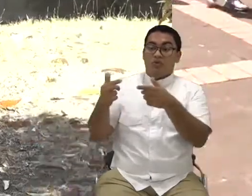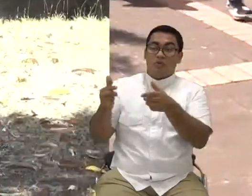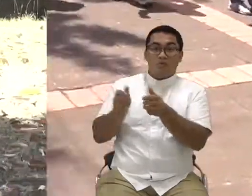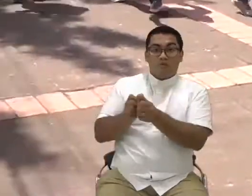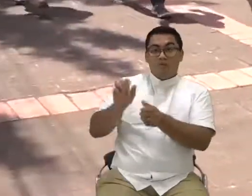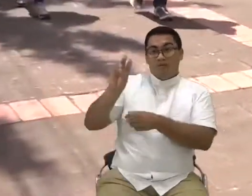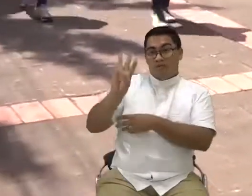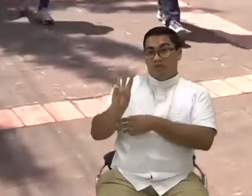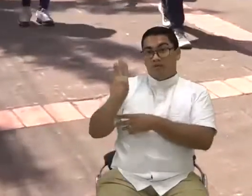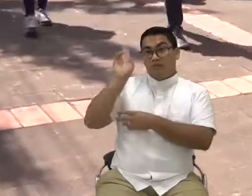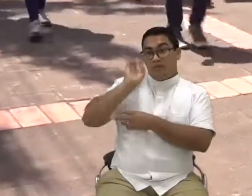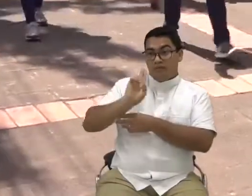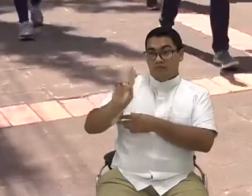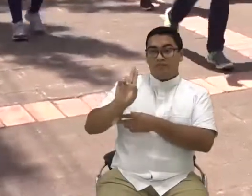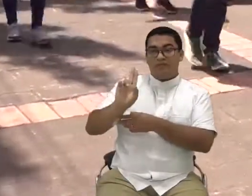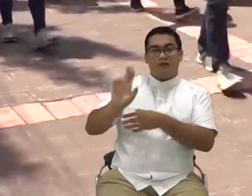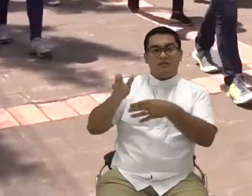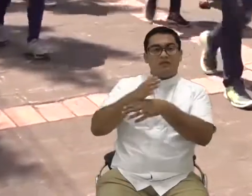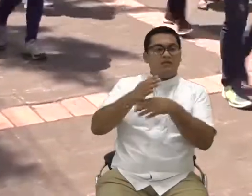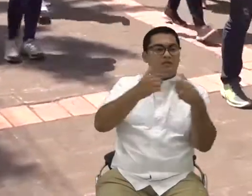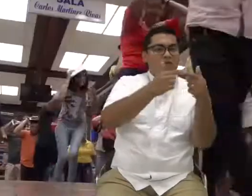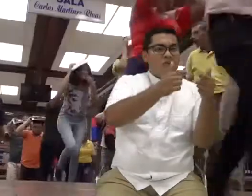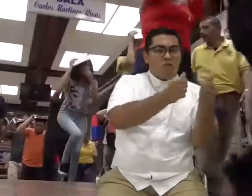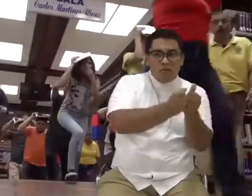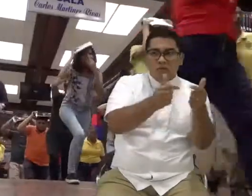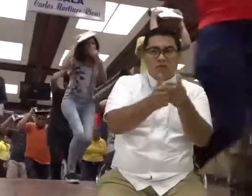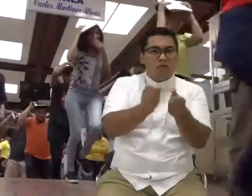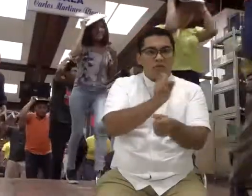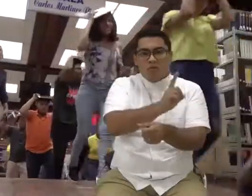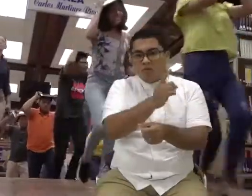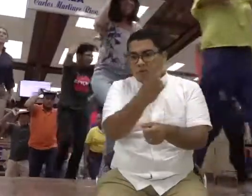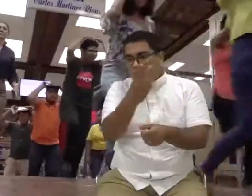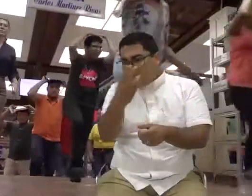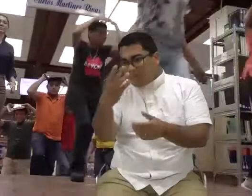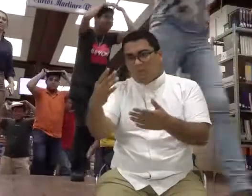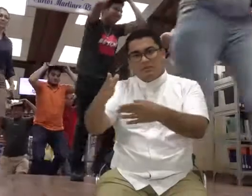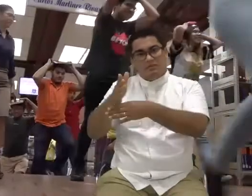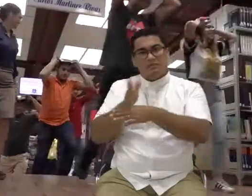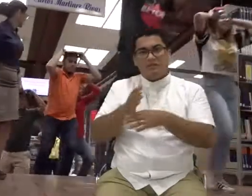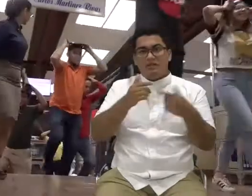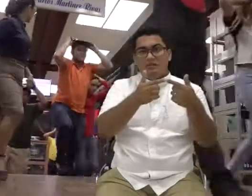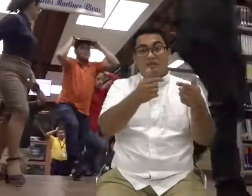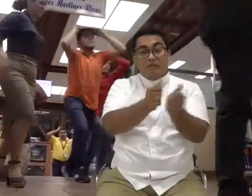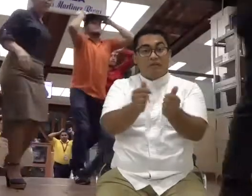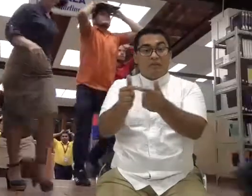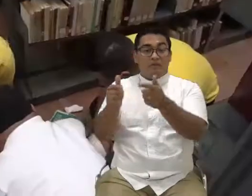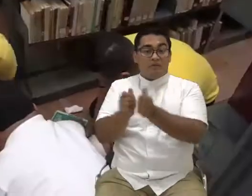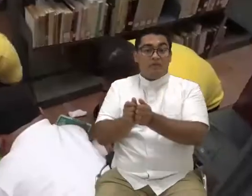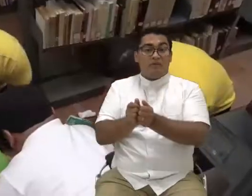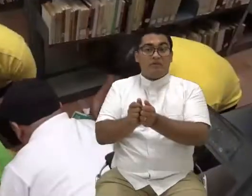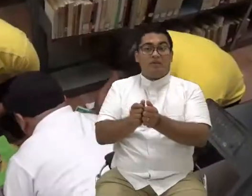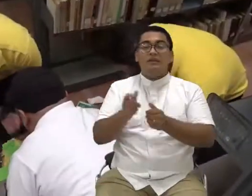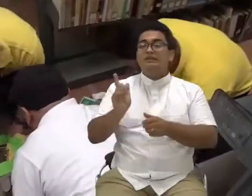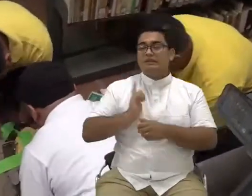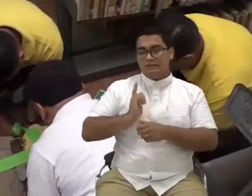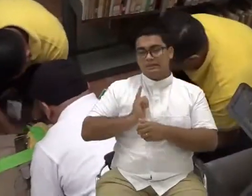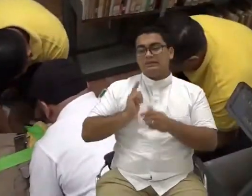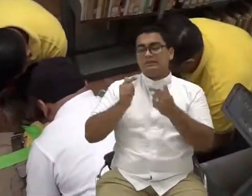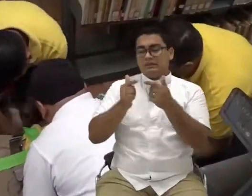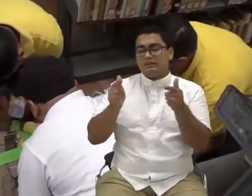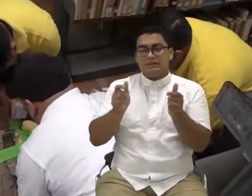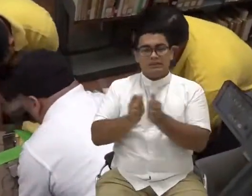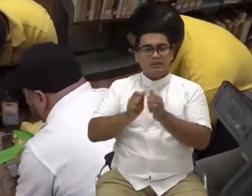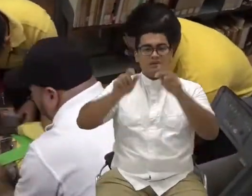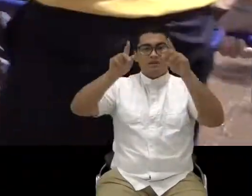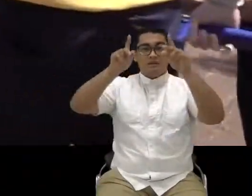Managua. Y bueno, nosotros nos organizamos dentro del sistema bibliotecario. Tenemos un equipo de primeros